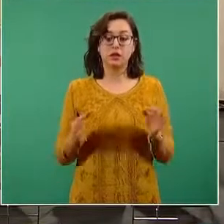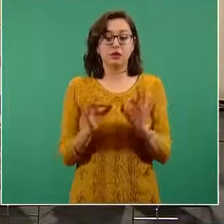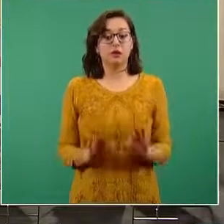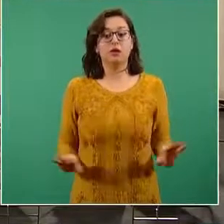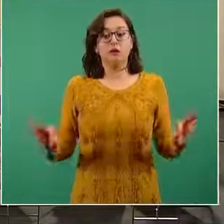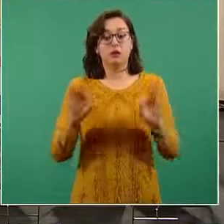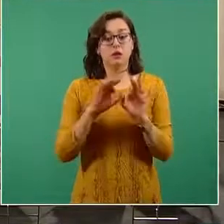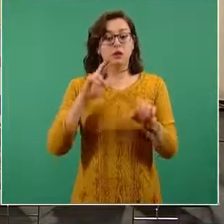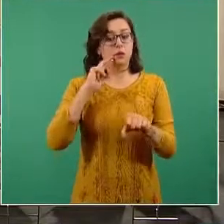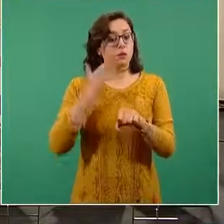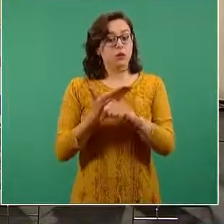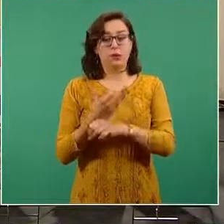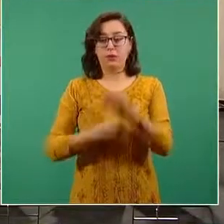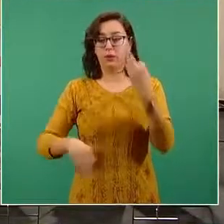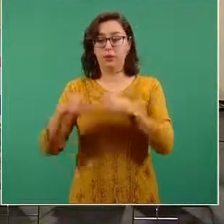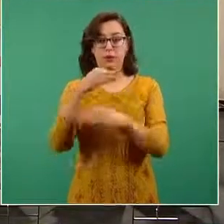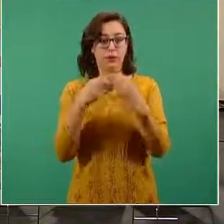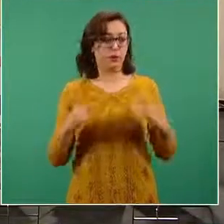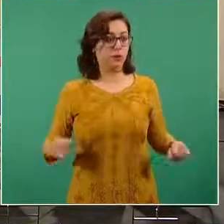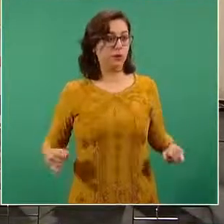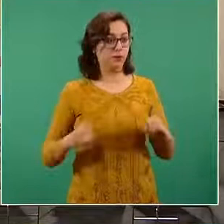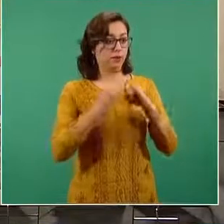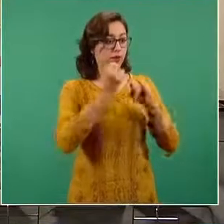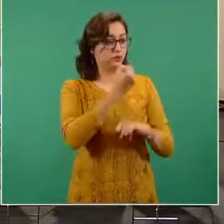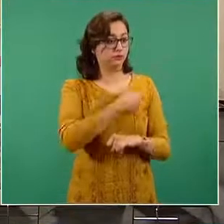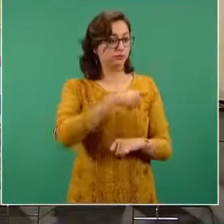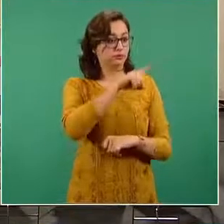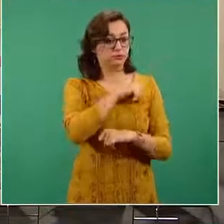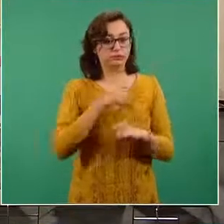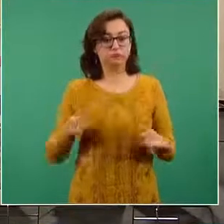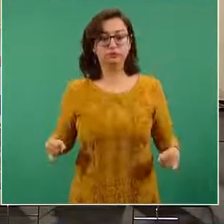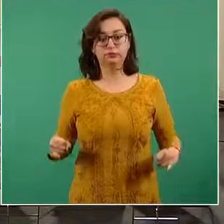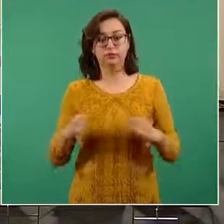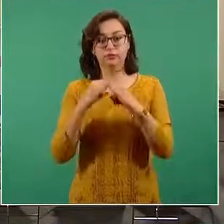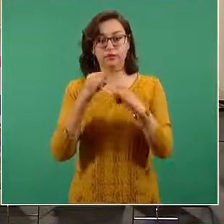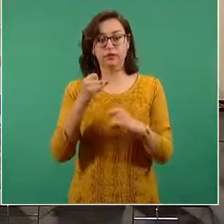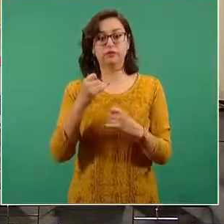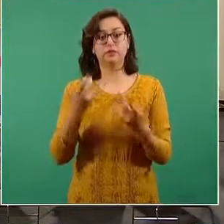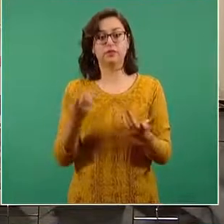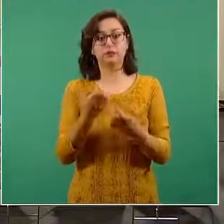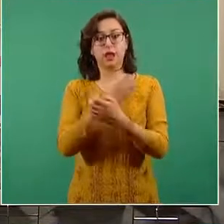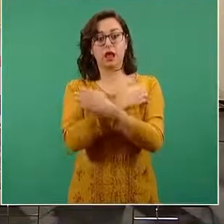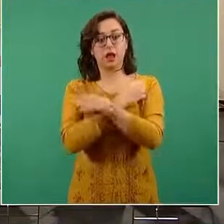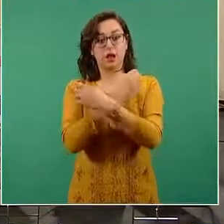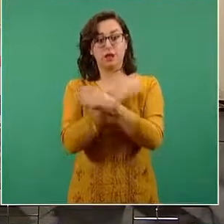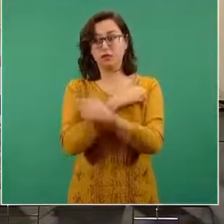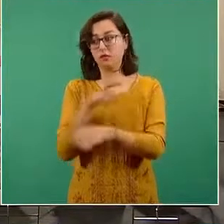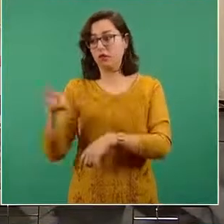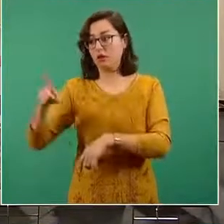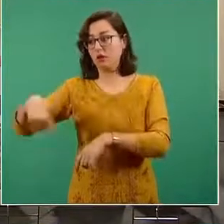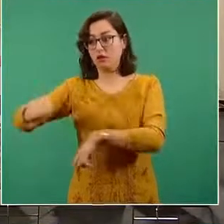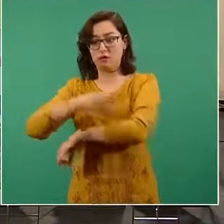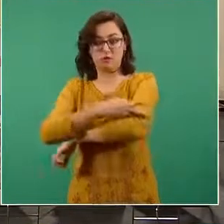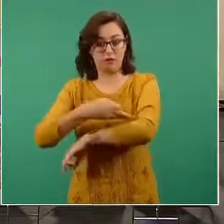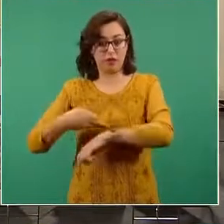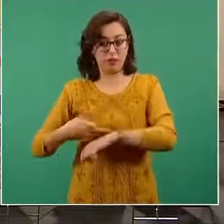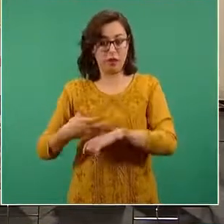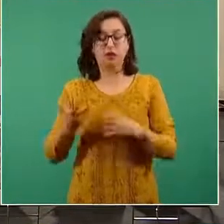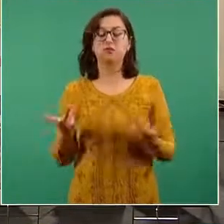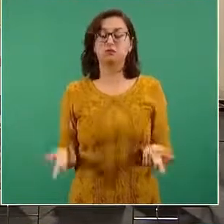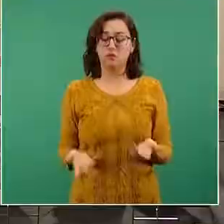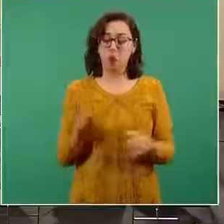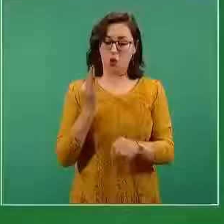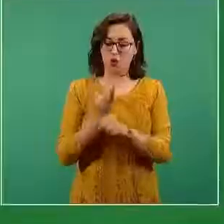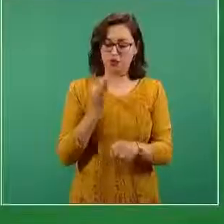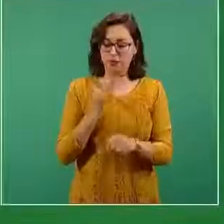las instituciones de salud, de educación, como también de las familias. Actualmente estamos trabajando en ello, se